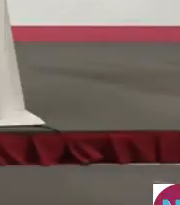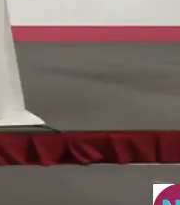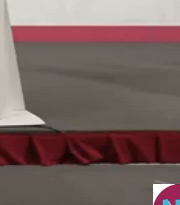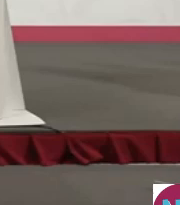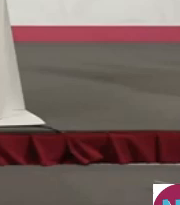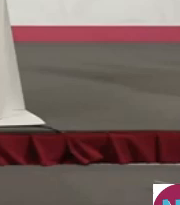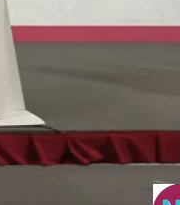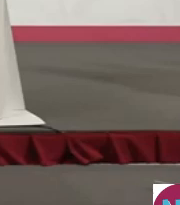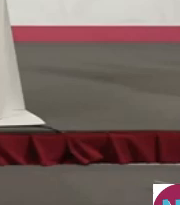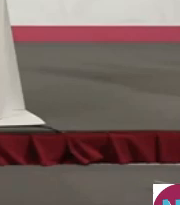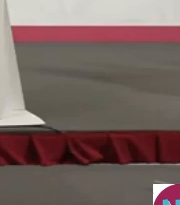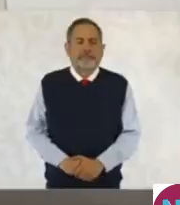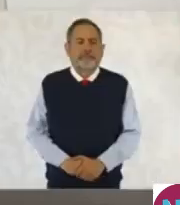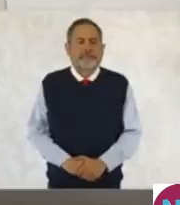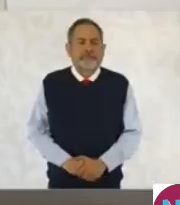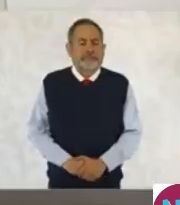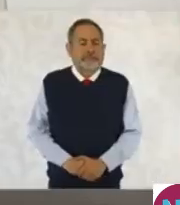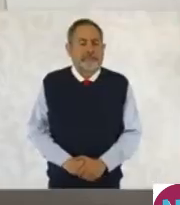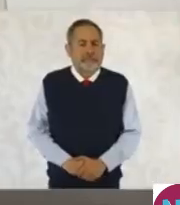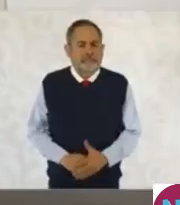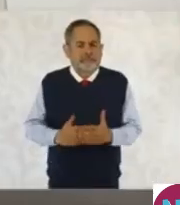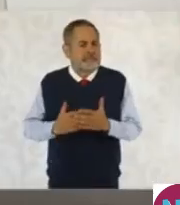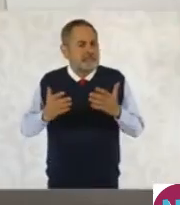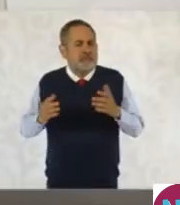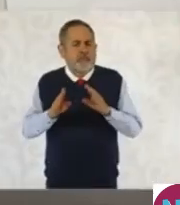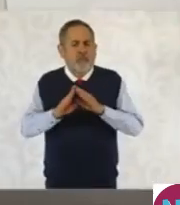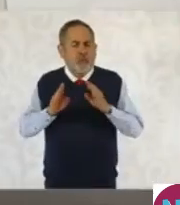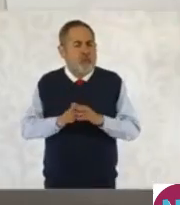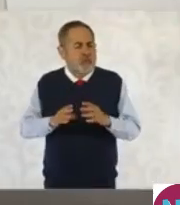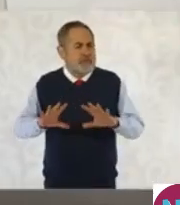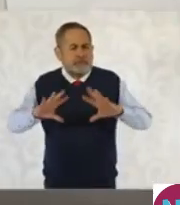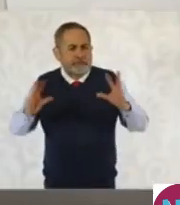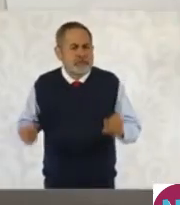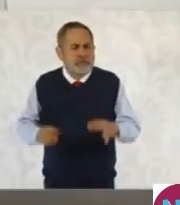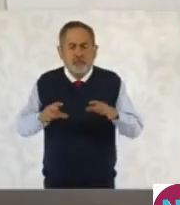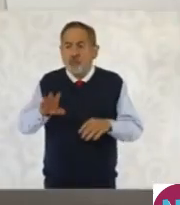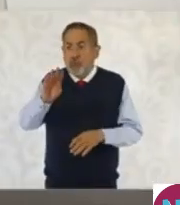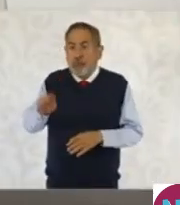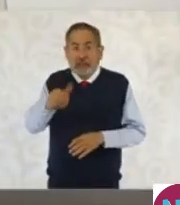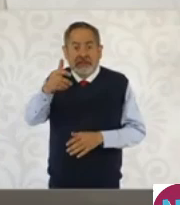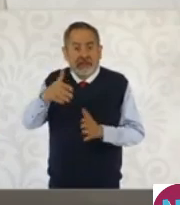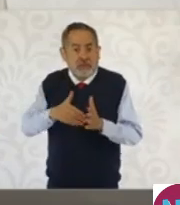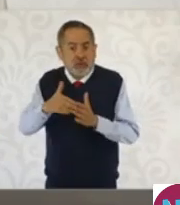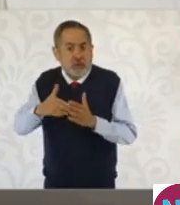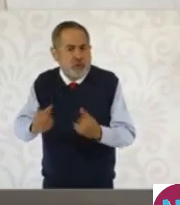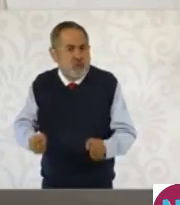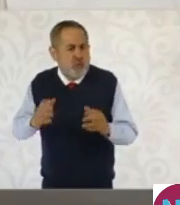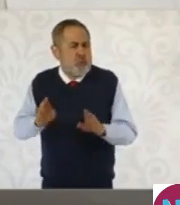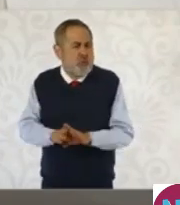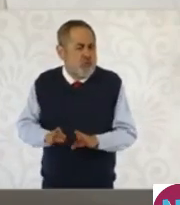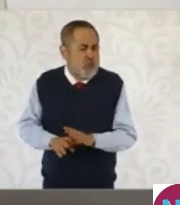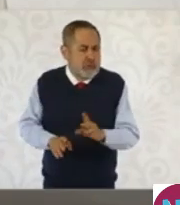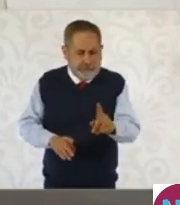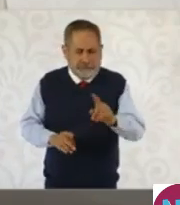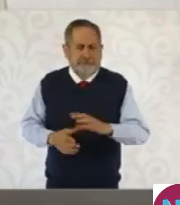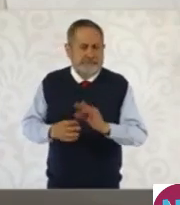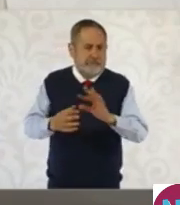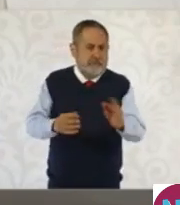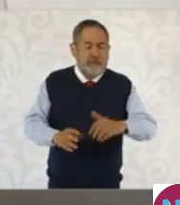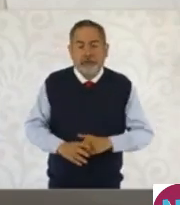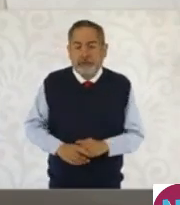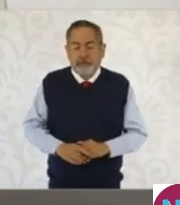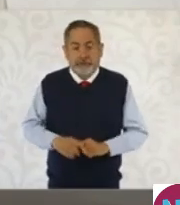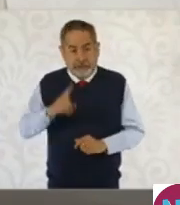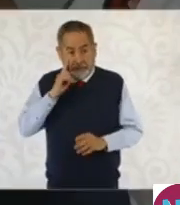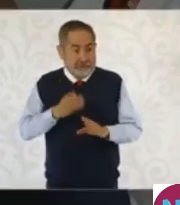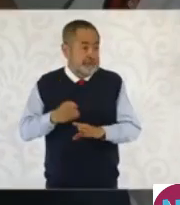enfermedades crónico-degenerativas. Ahora, ¿cómo logramos estos números de 96 millones el año pasado? La siguiente, ahora sí, por favor.